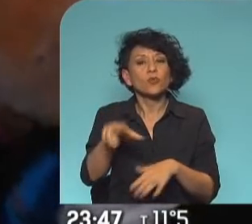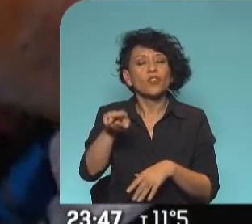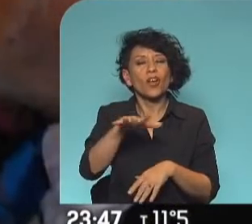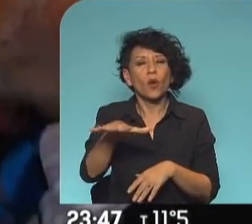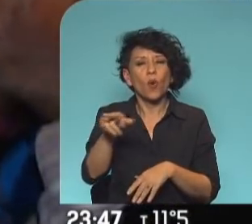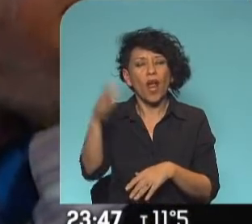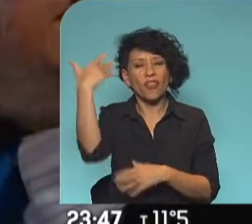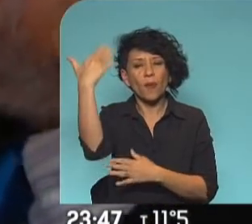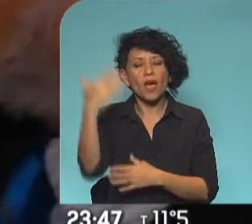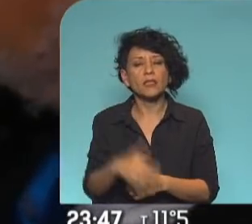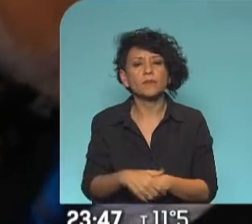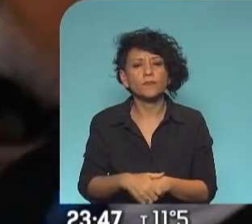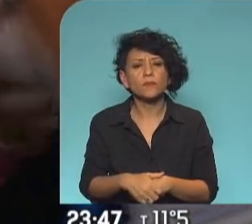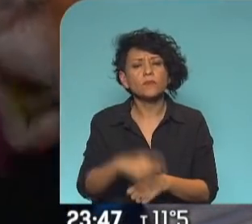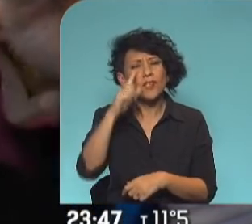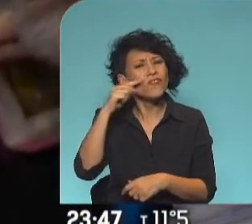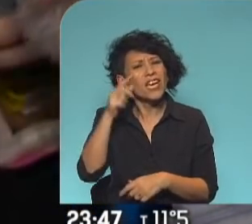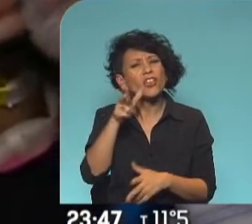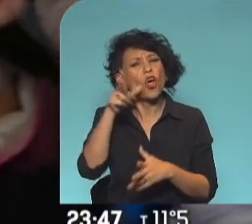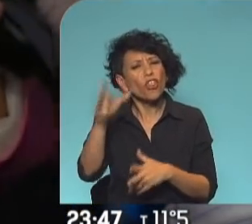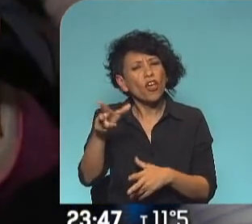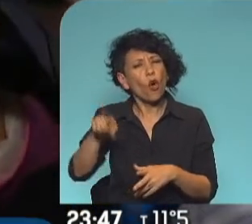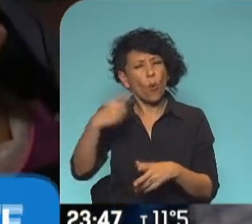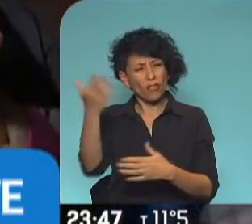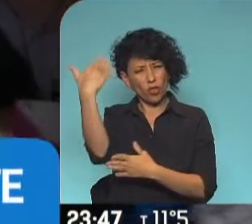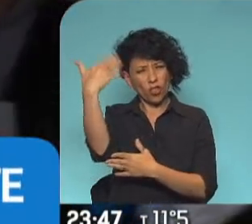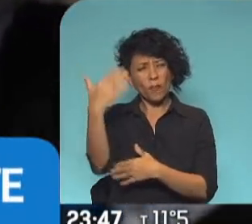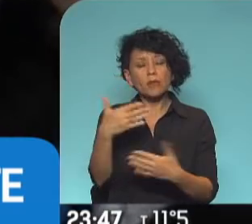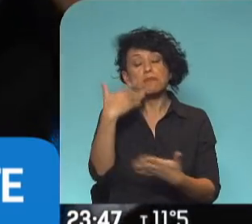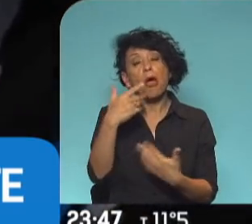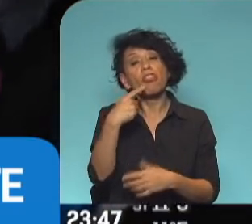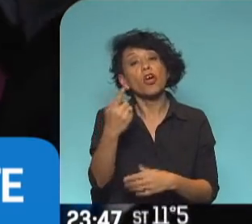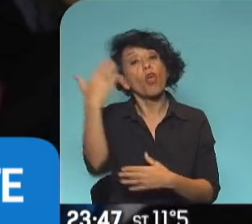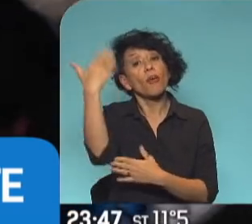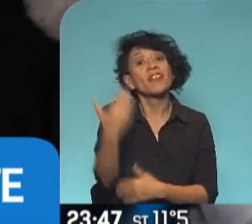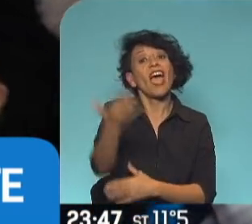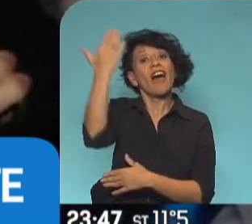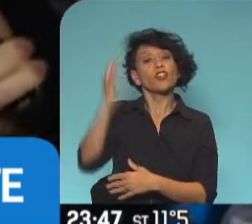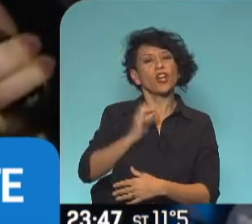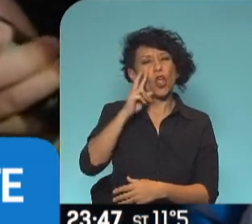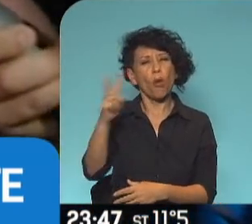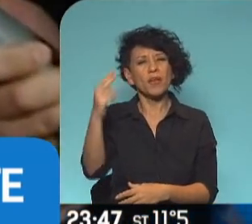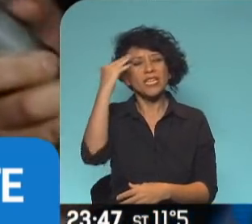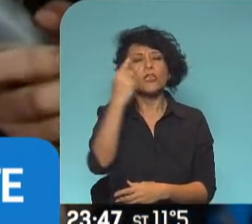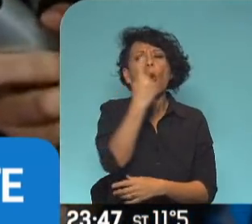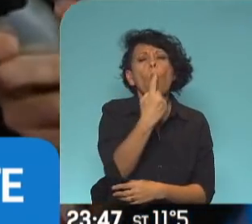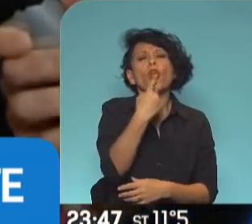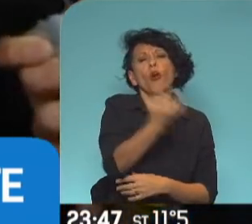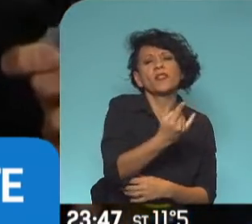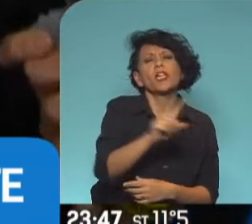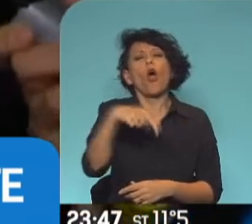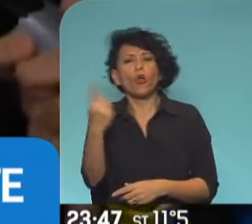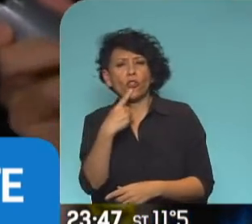lo mencionó a usted en el inicio del debate porque dijo que en el debate anterior uno había mentido y el otro no. ¿Cómo lo tomó